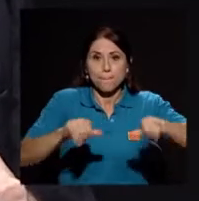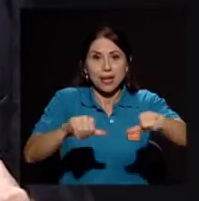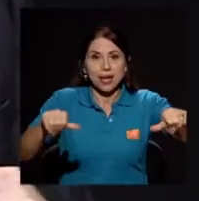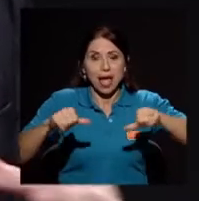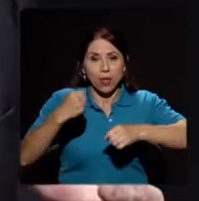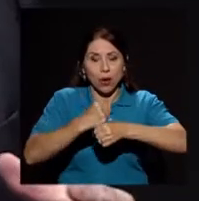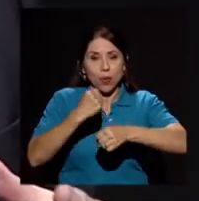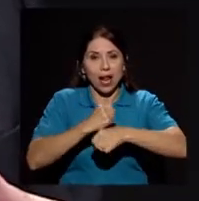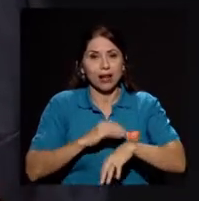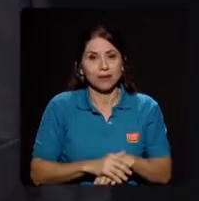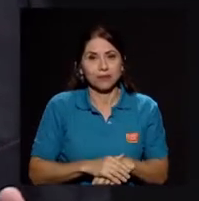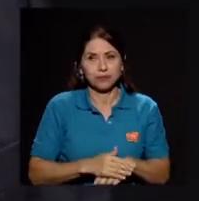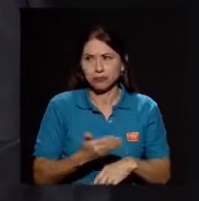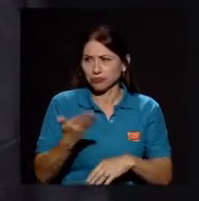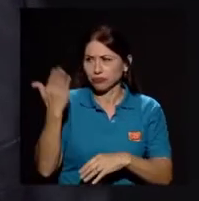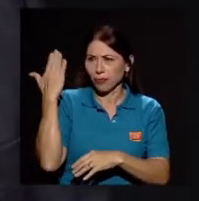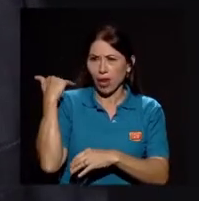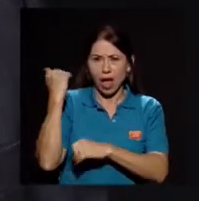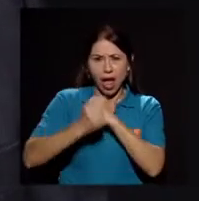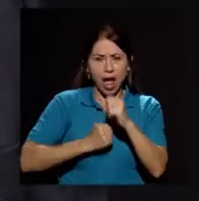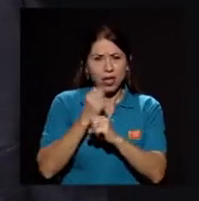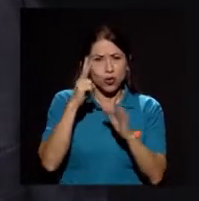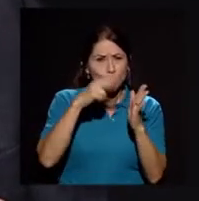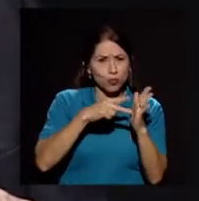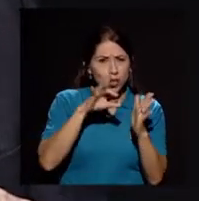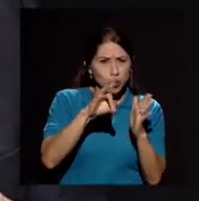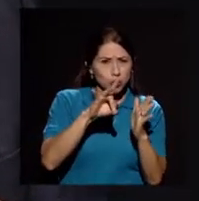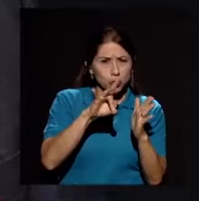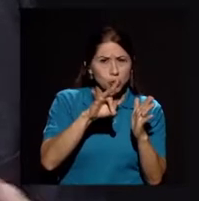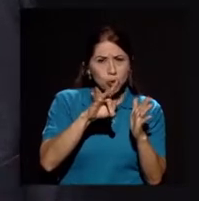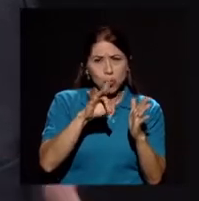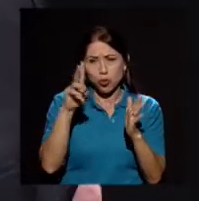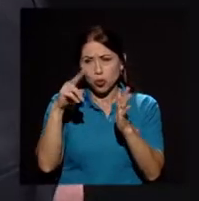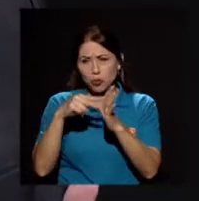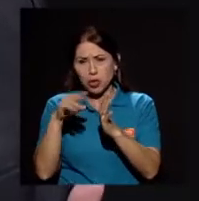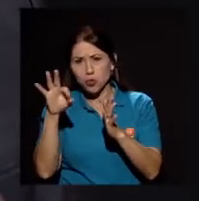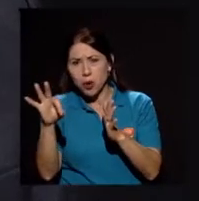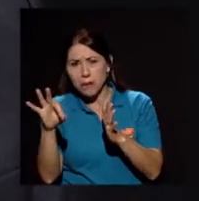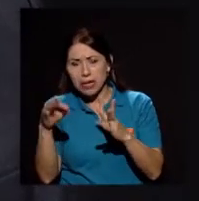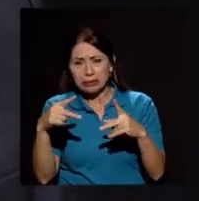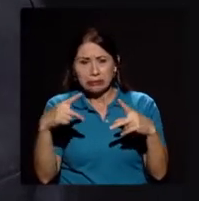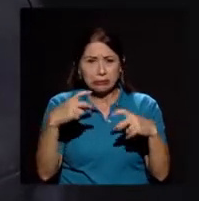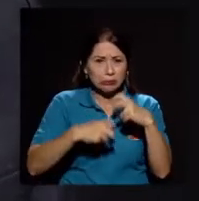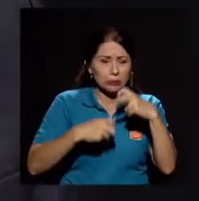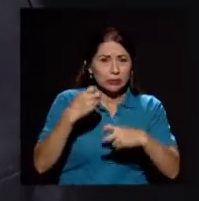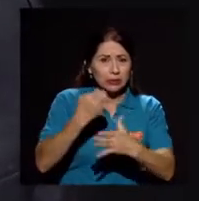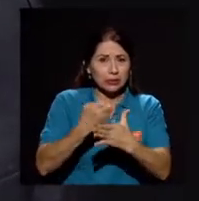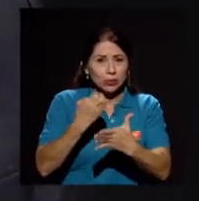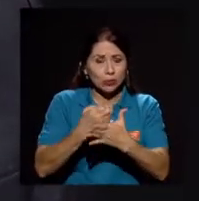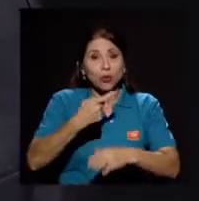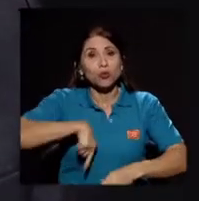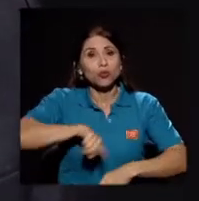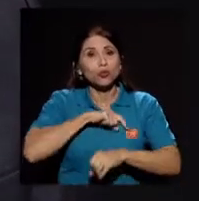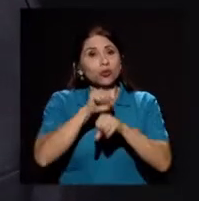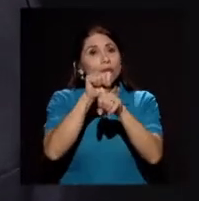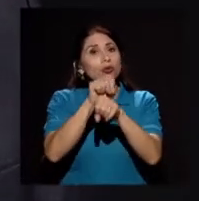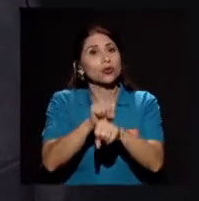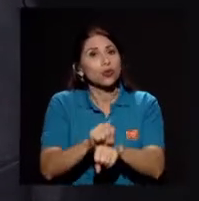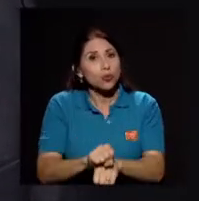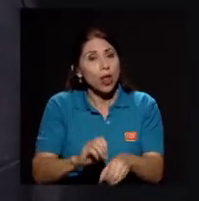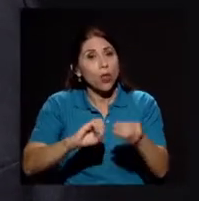después de la crisis del año 2008 2009 nos hemos nos hemos acostumbrado a niveles de desempleo relativamente altos